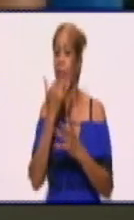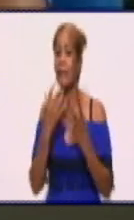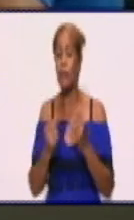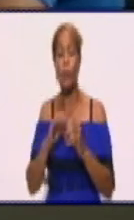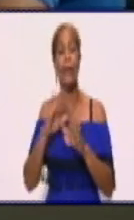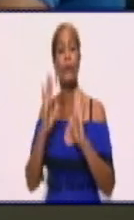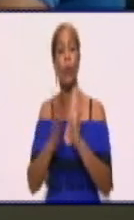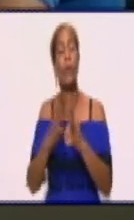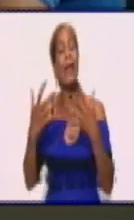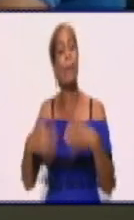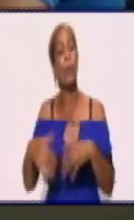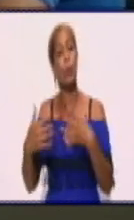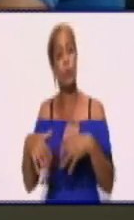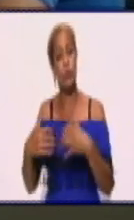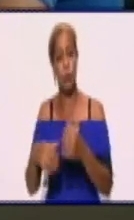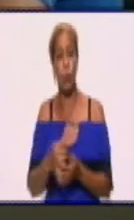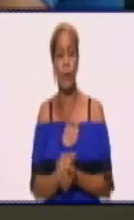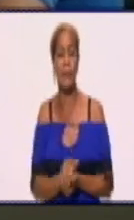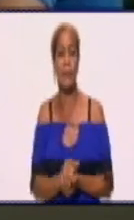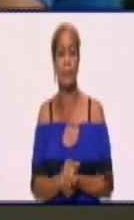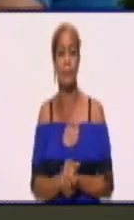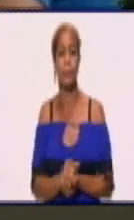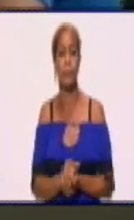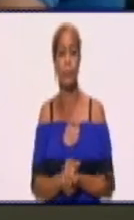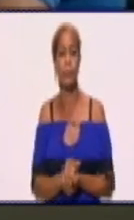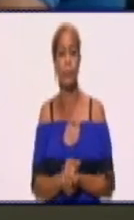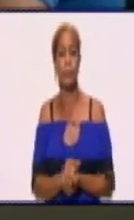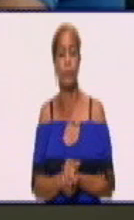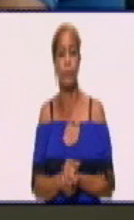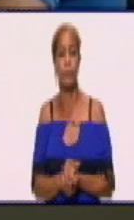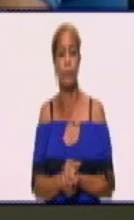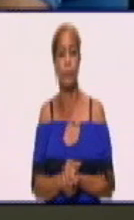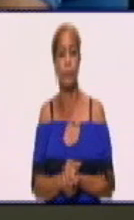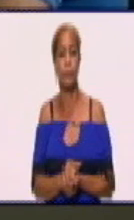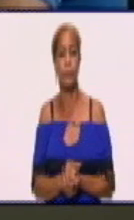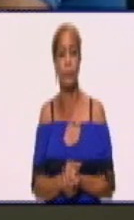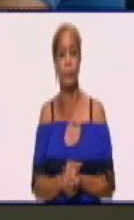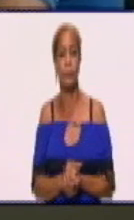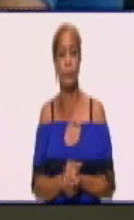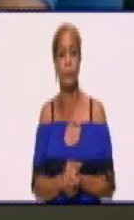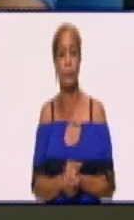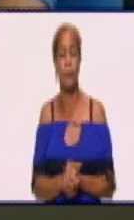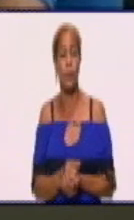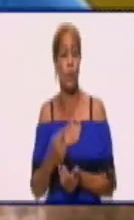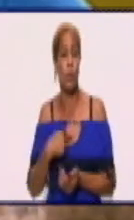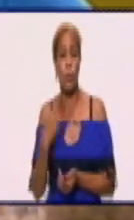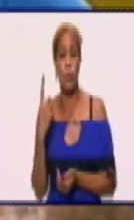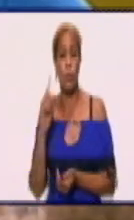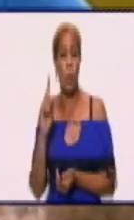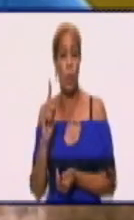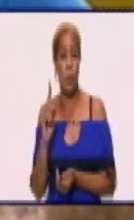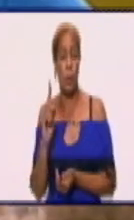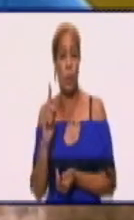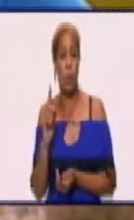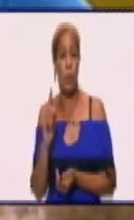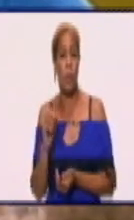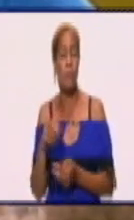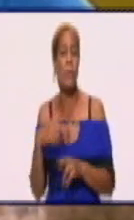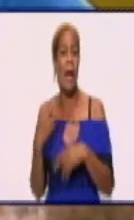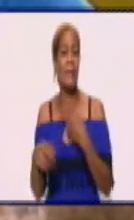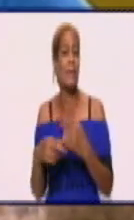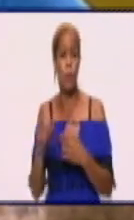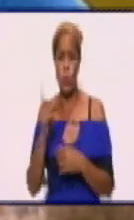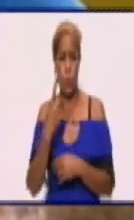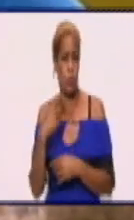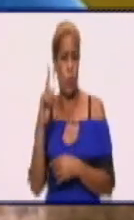producen el nylon para poder envasar nuestras producciones. No solamente ha sido la industria nuestra,